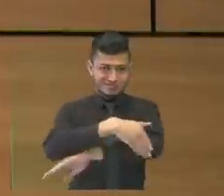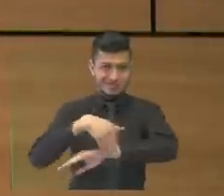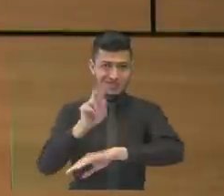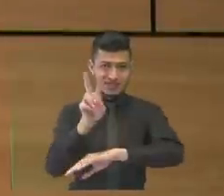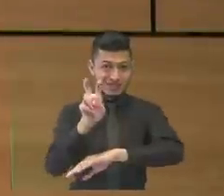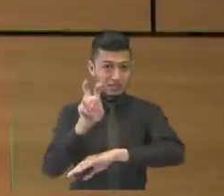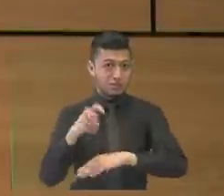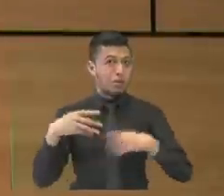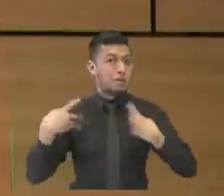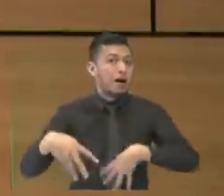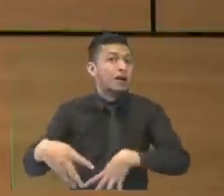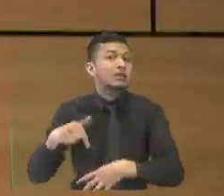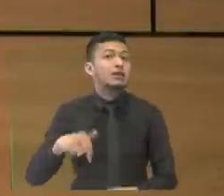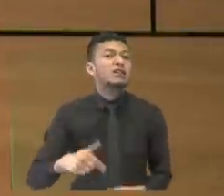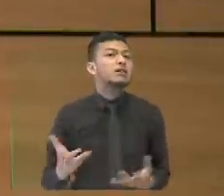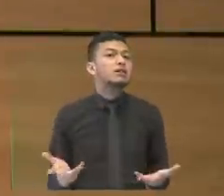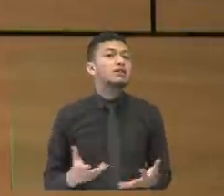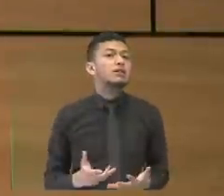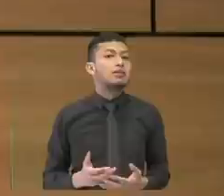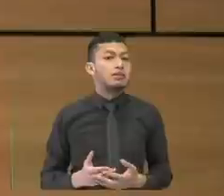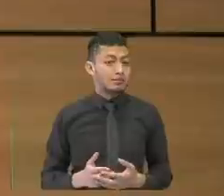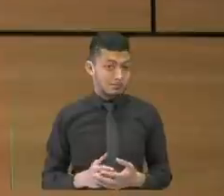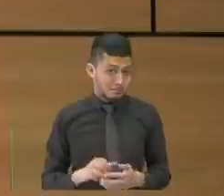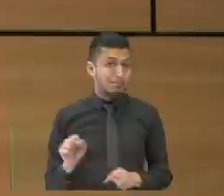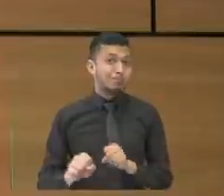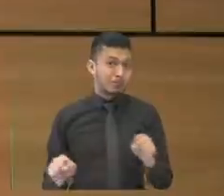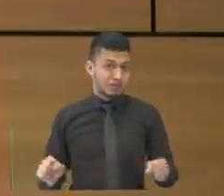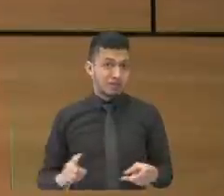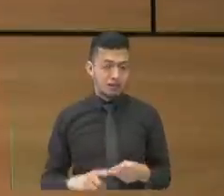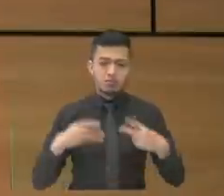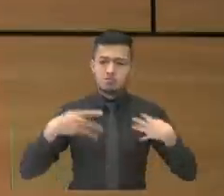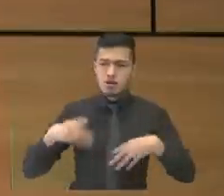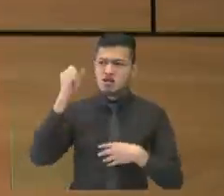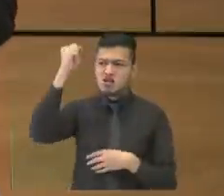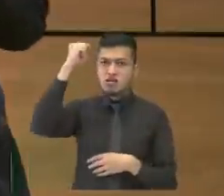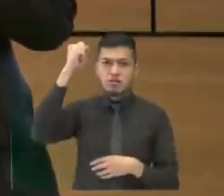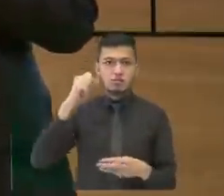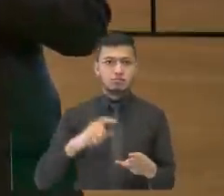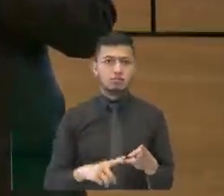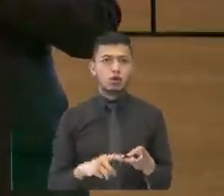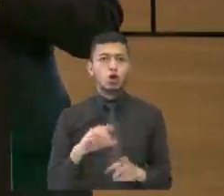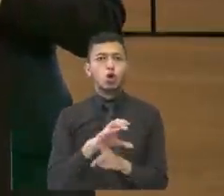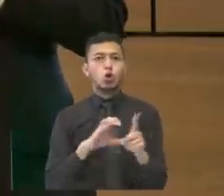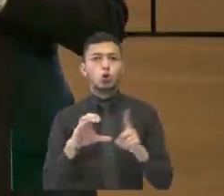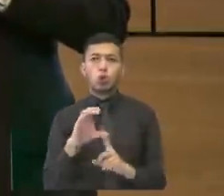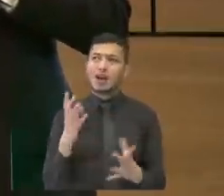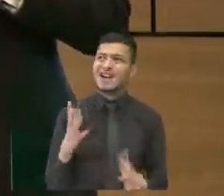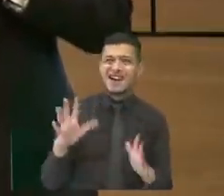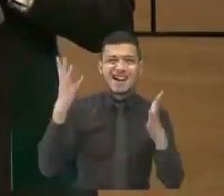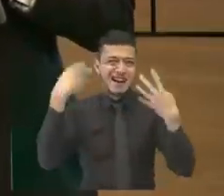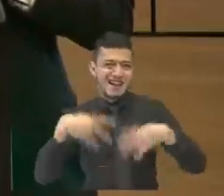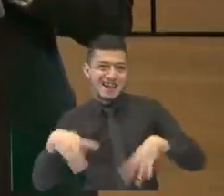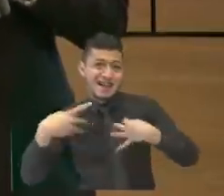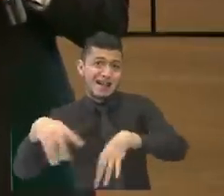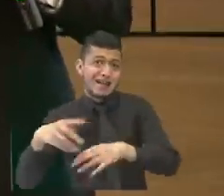alta, ¿verdad? Manifestaciones, alta. Carnavales culturales,